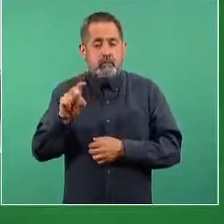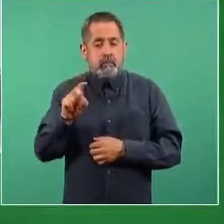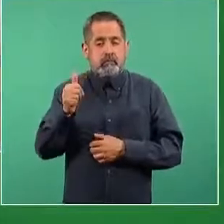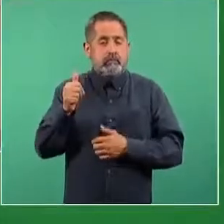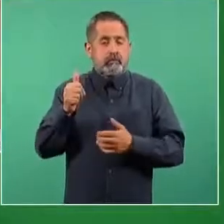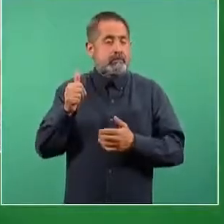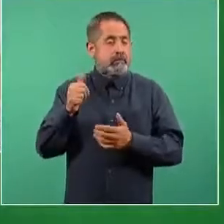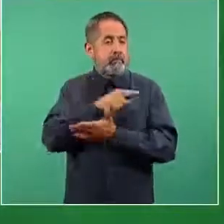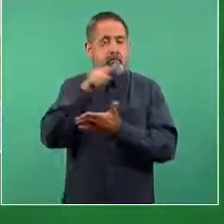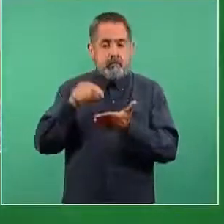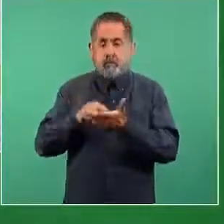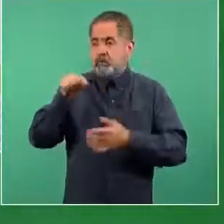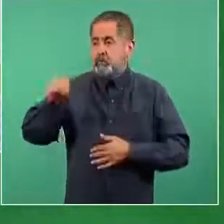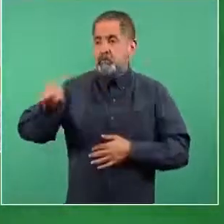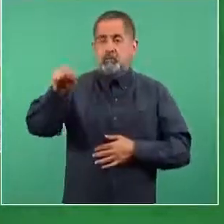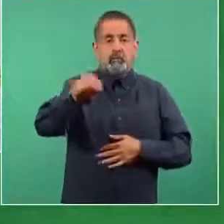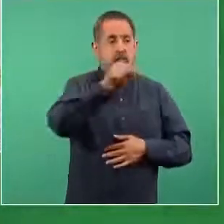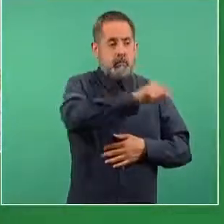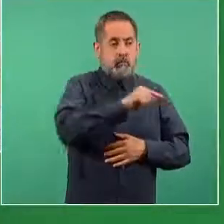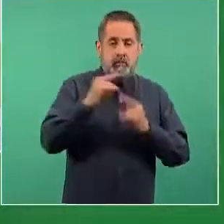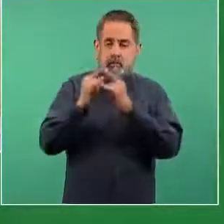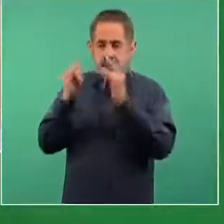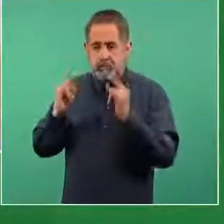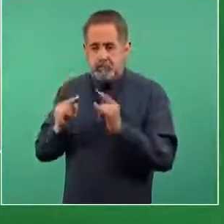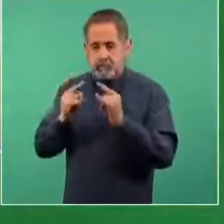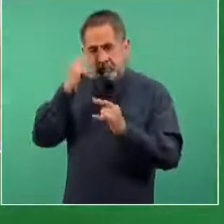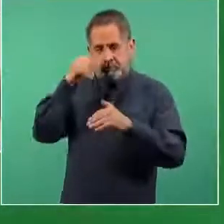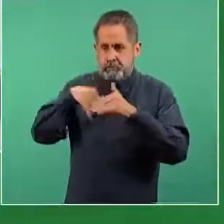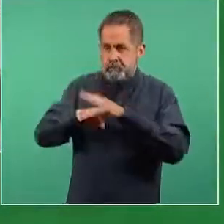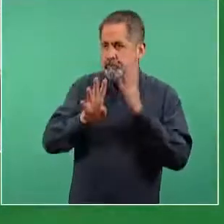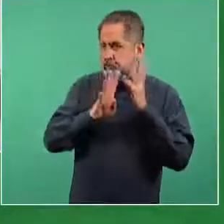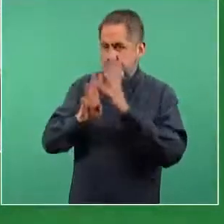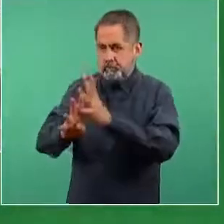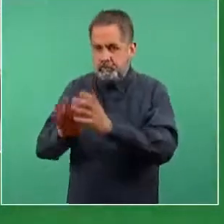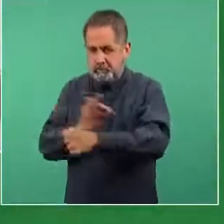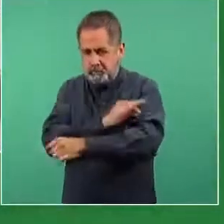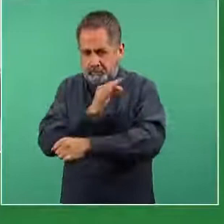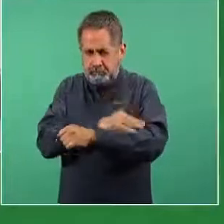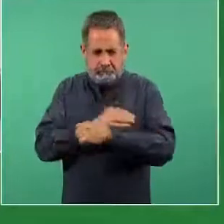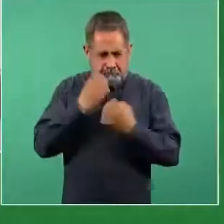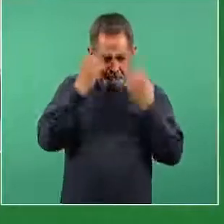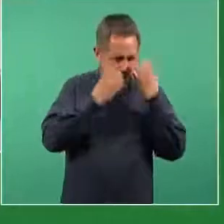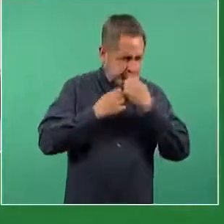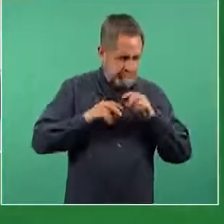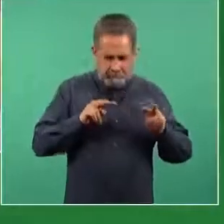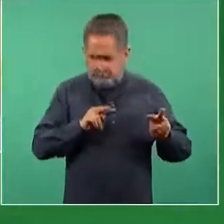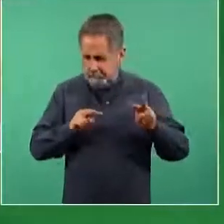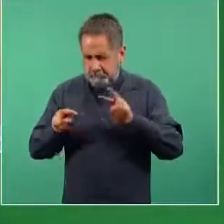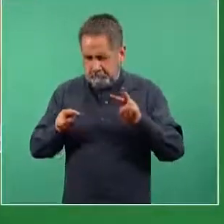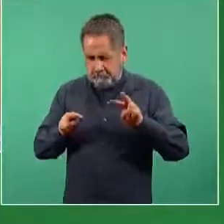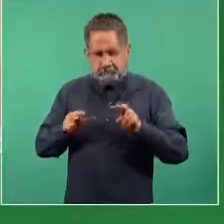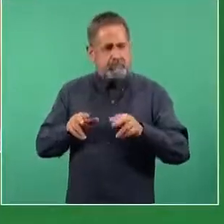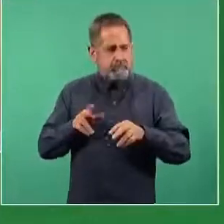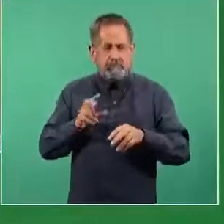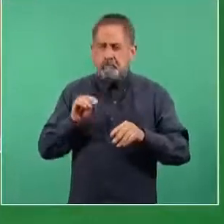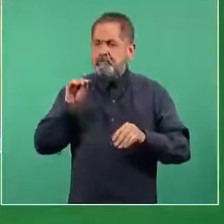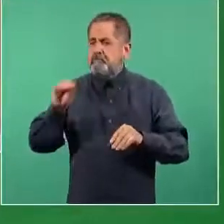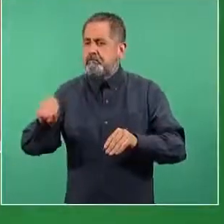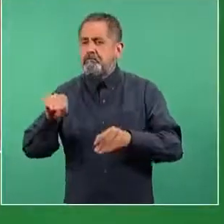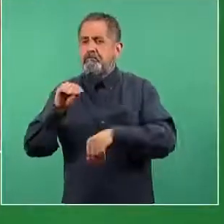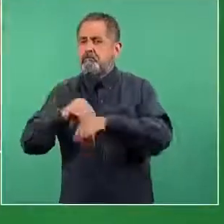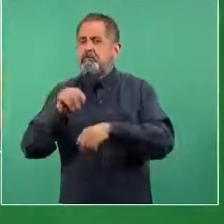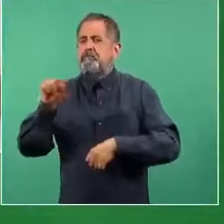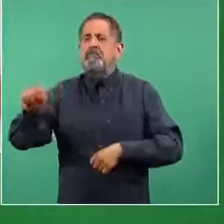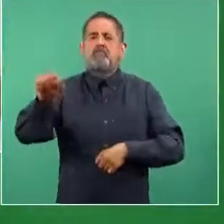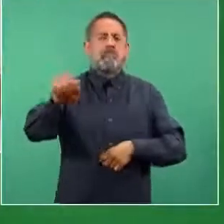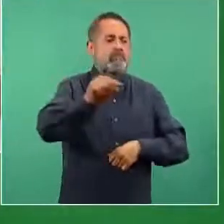136 módulos o puestos de vacunación analizados, estudiados. Esta es la gran capacidad en el estado,